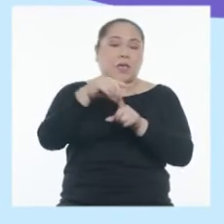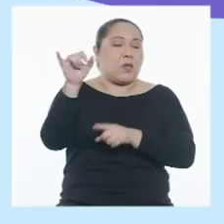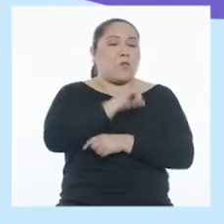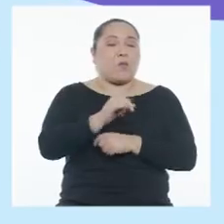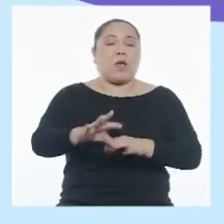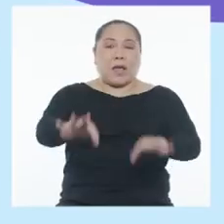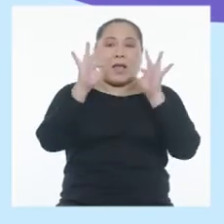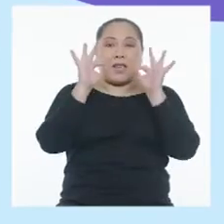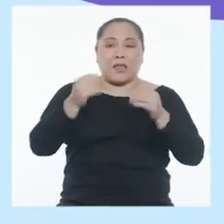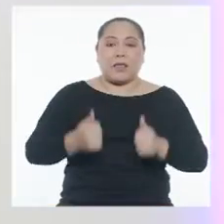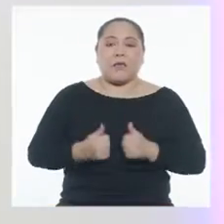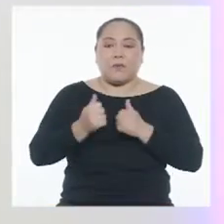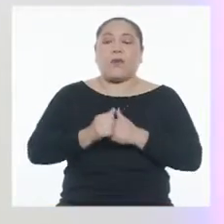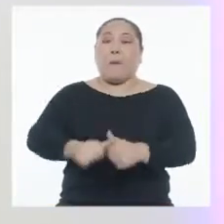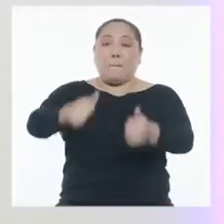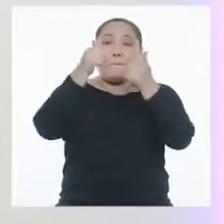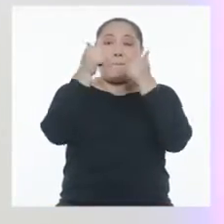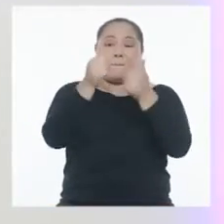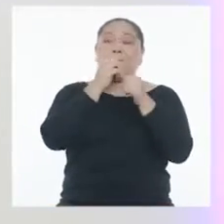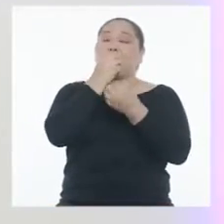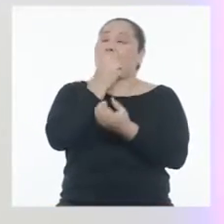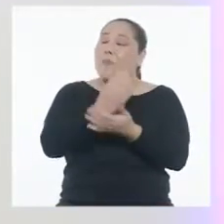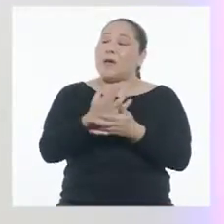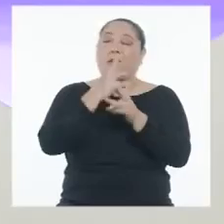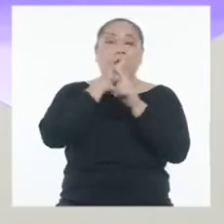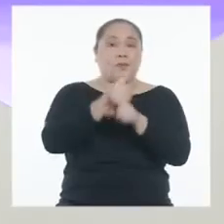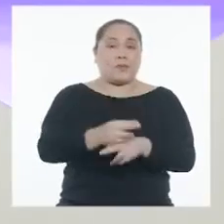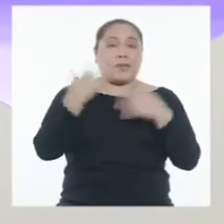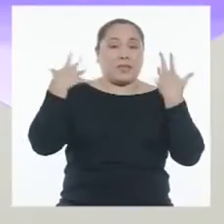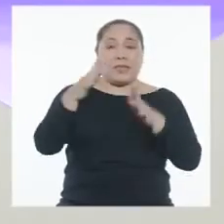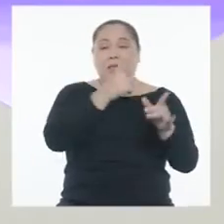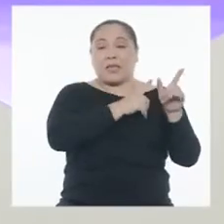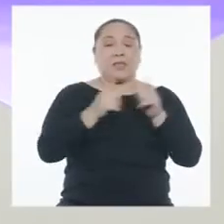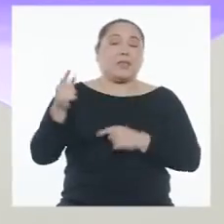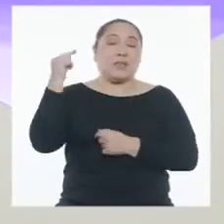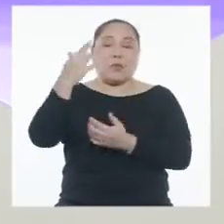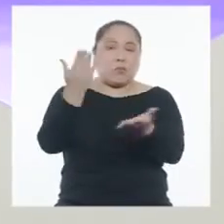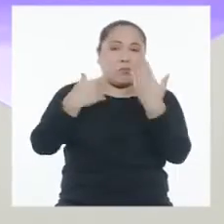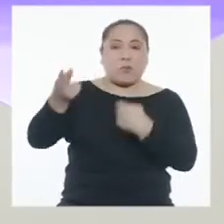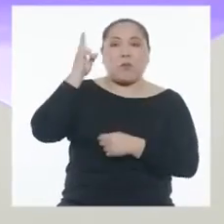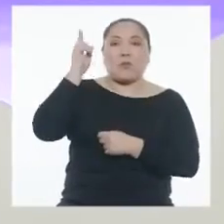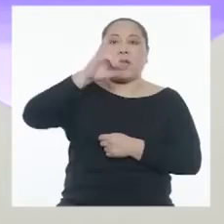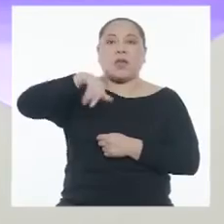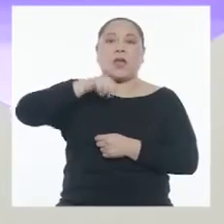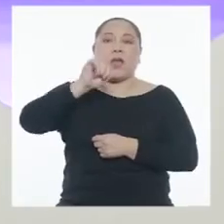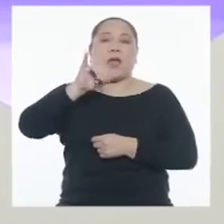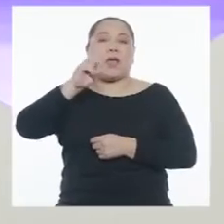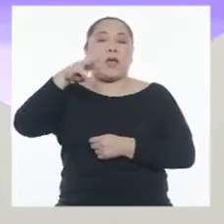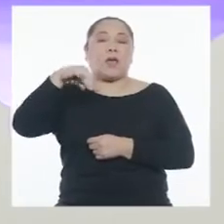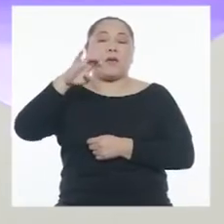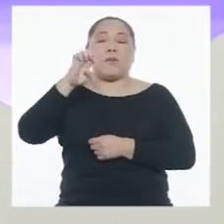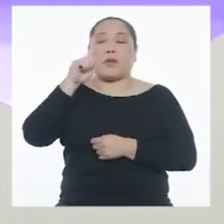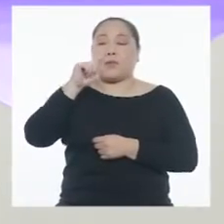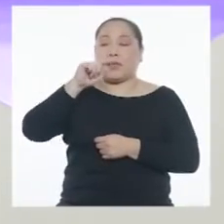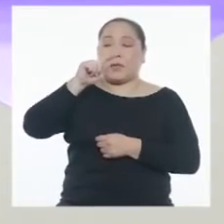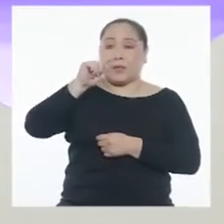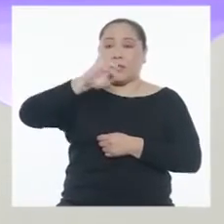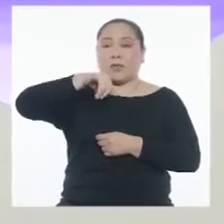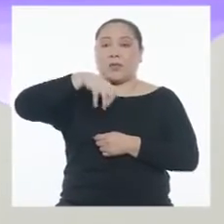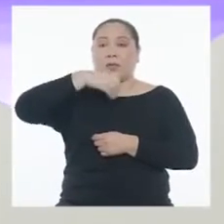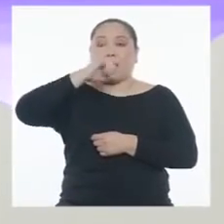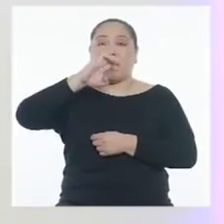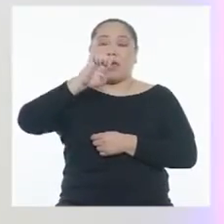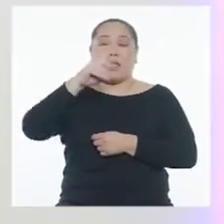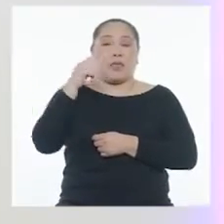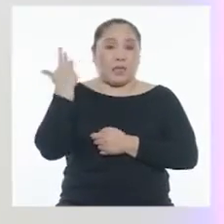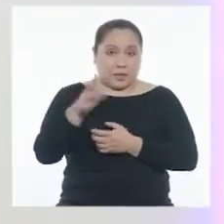que su calidad de vida. Muy buenas respuestas. ¿Ya estamos listos para llamar al profesor Jaime Tejeda para que nos guíe durante esta